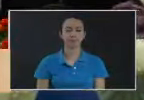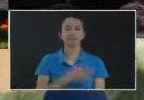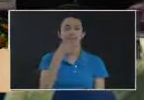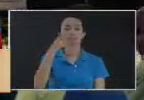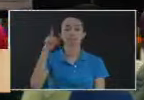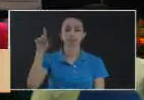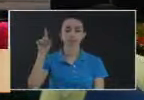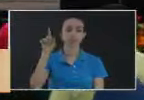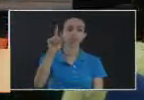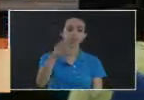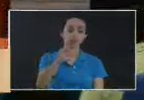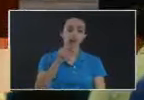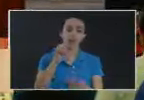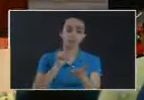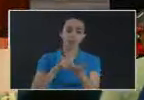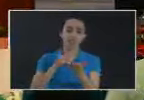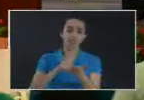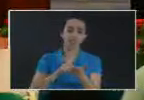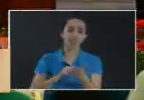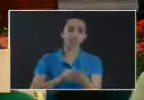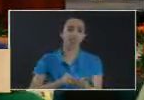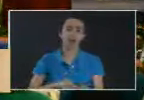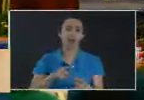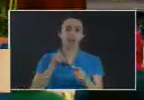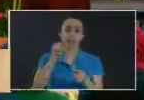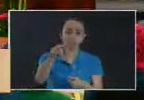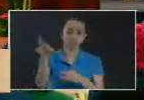Dios te va a pedir cuentas por esos talentos.